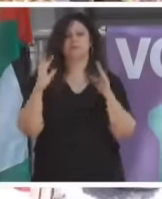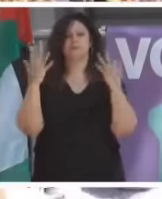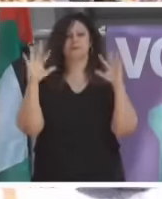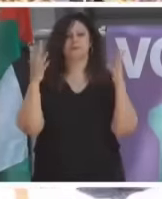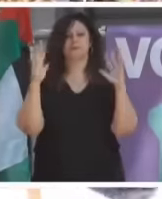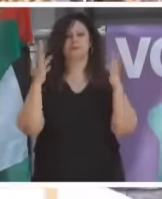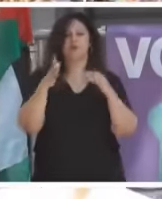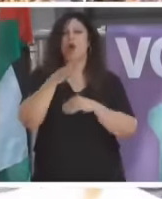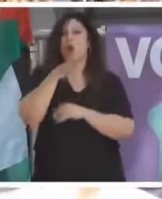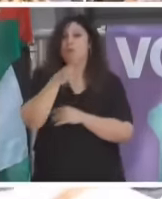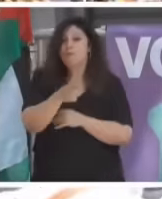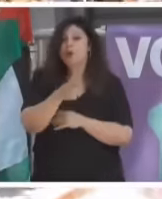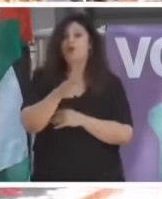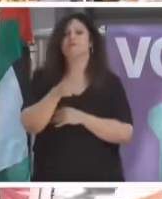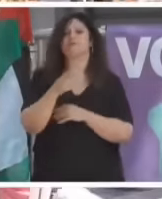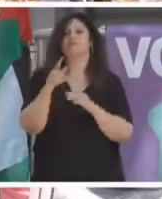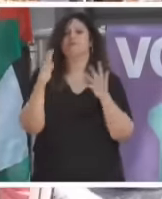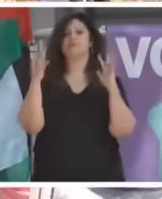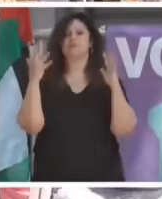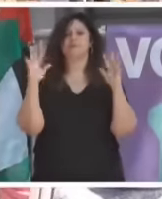es importante,